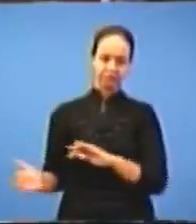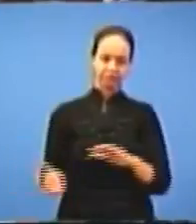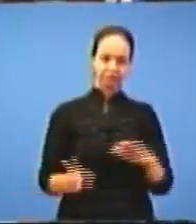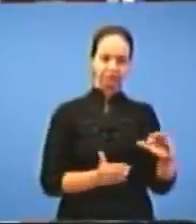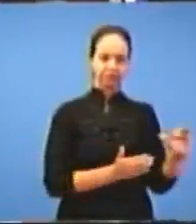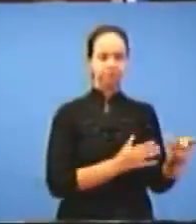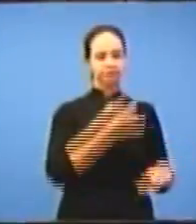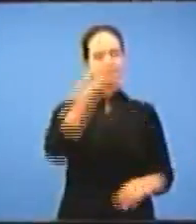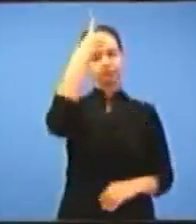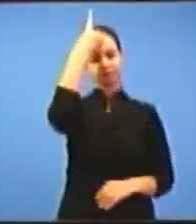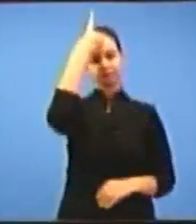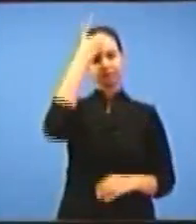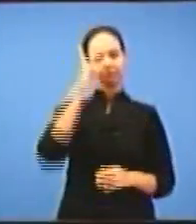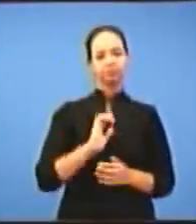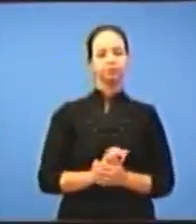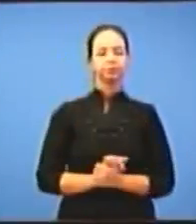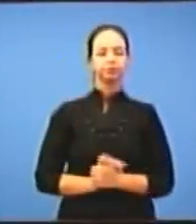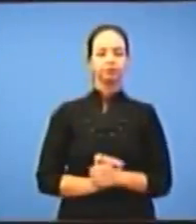Terminar.